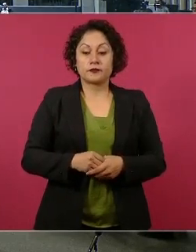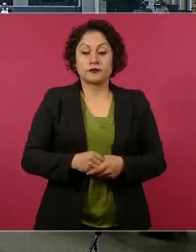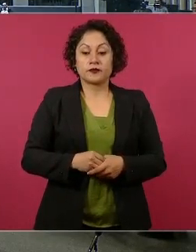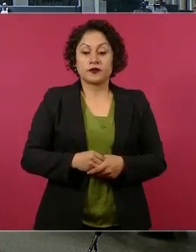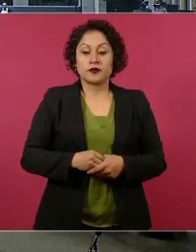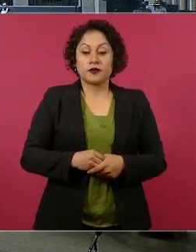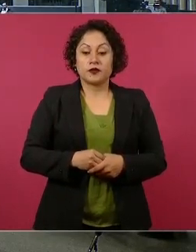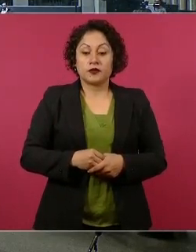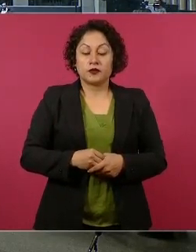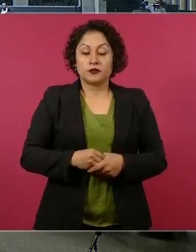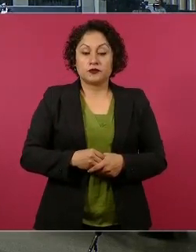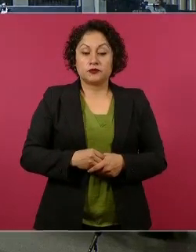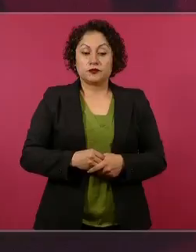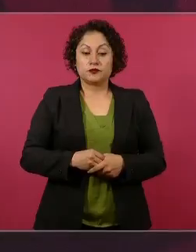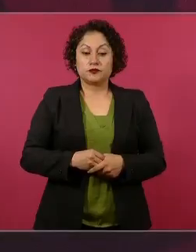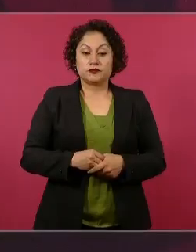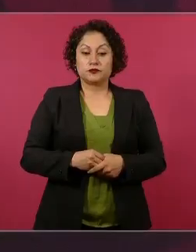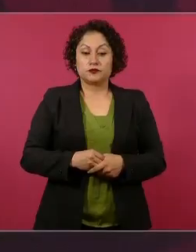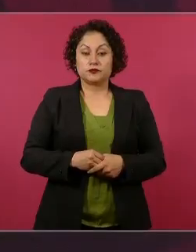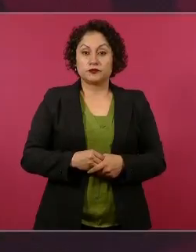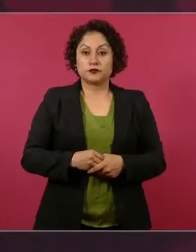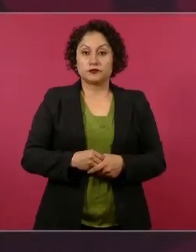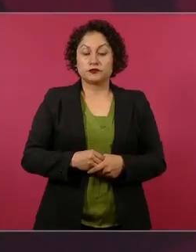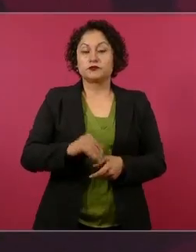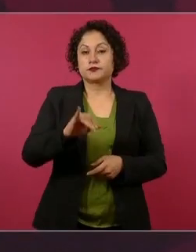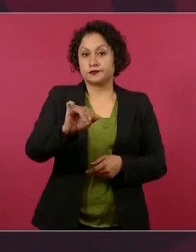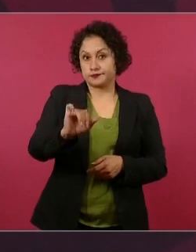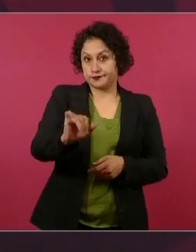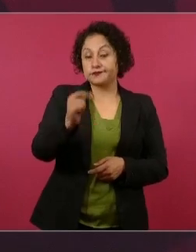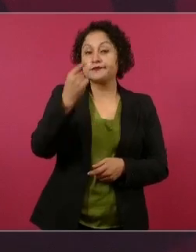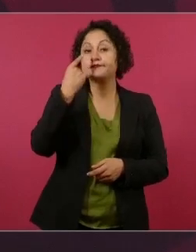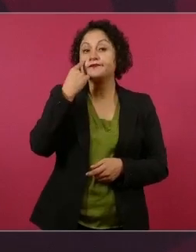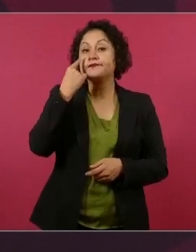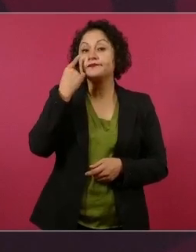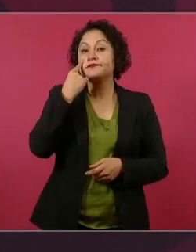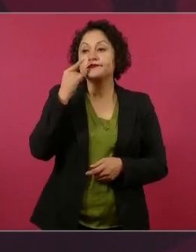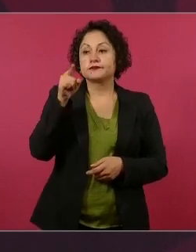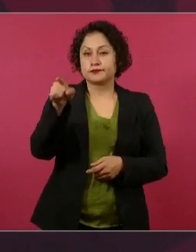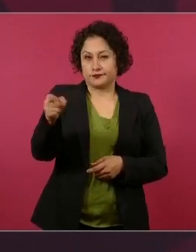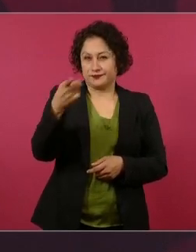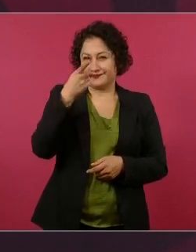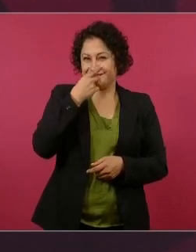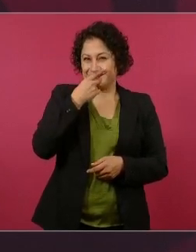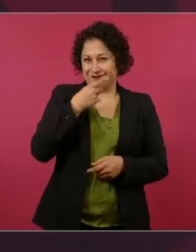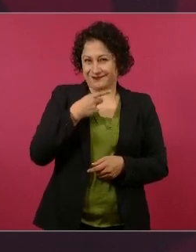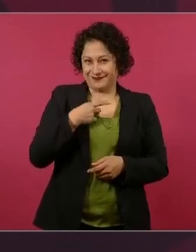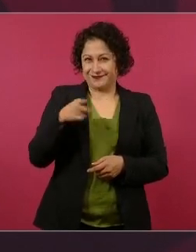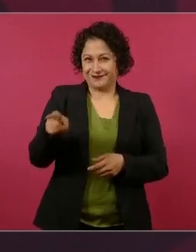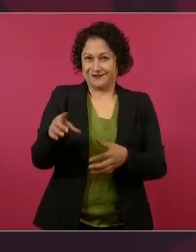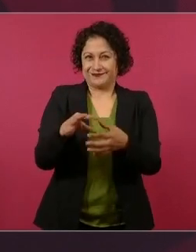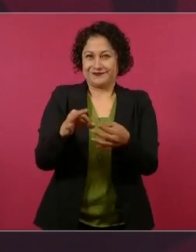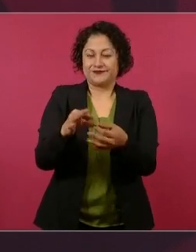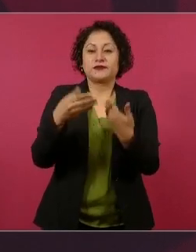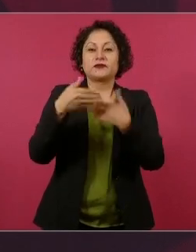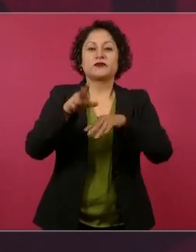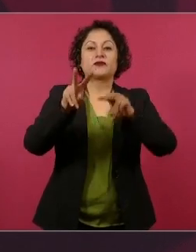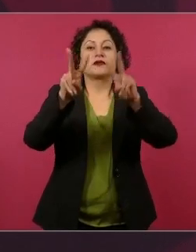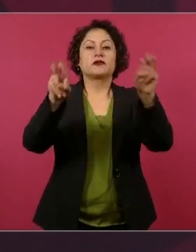gabinete? Sí. Ahora, por ejemplo, lo que me estaba platicando el compañero, me estaba planteando lo de Acapulco.